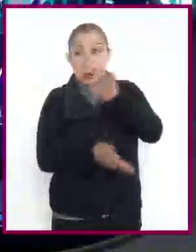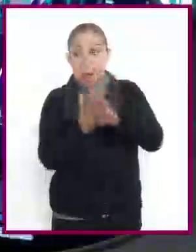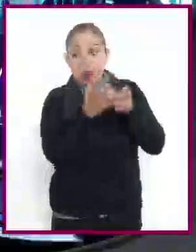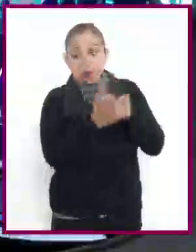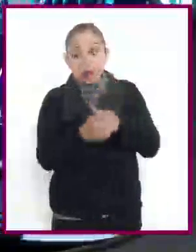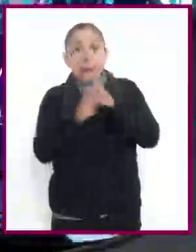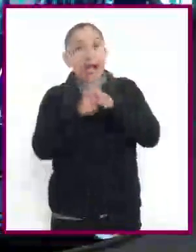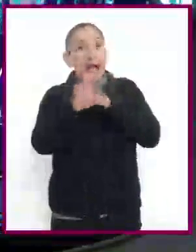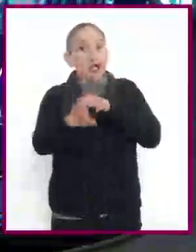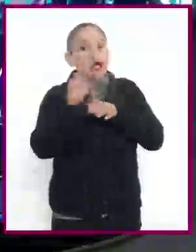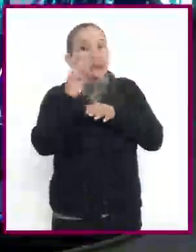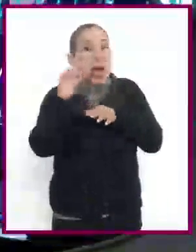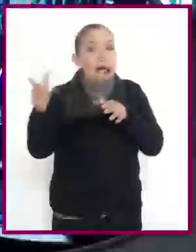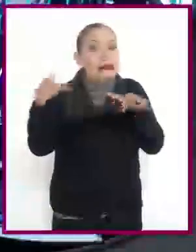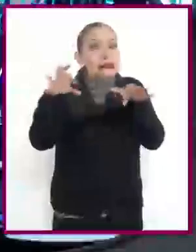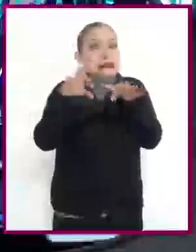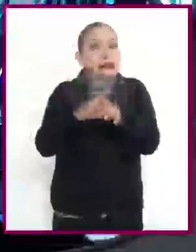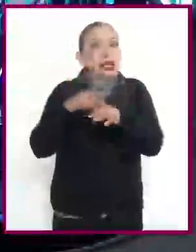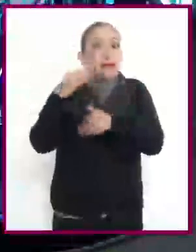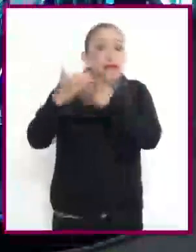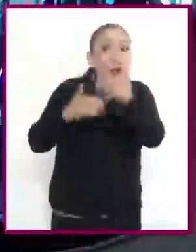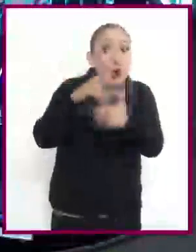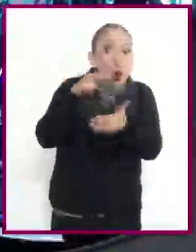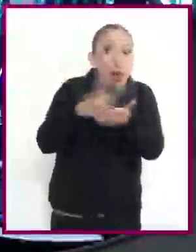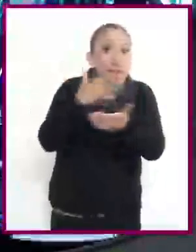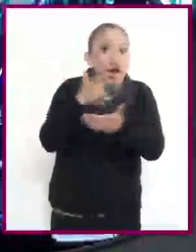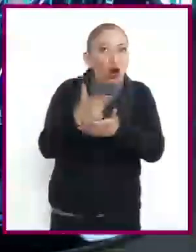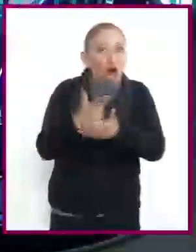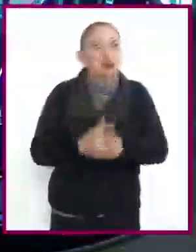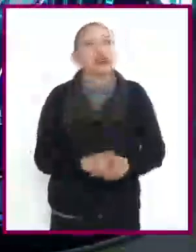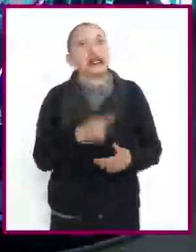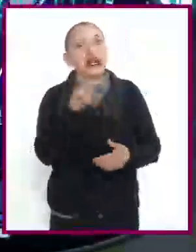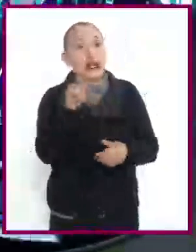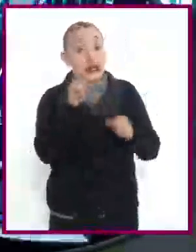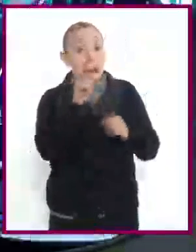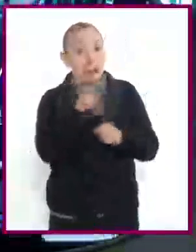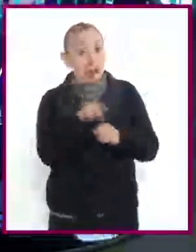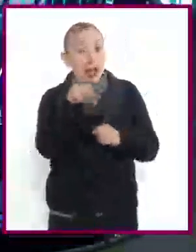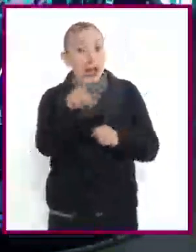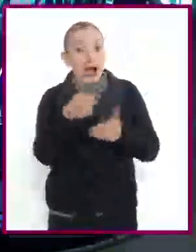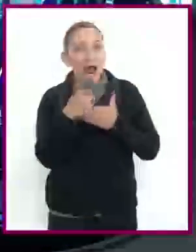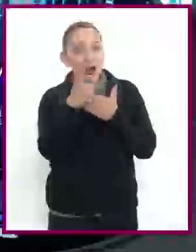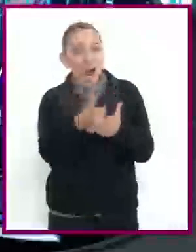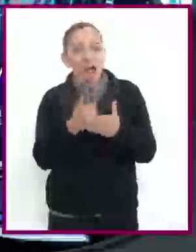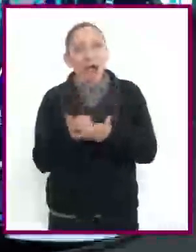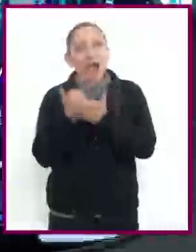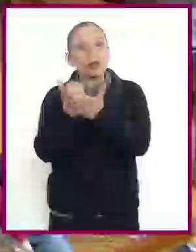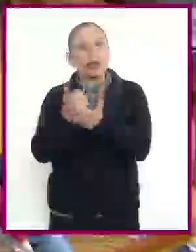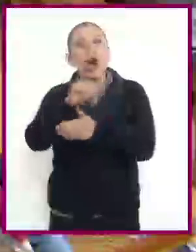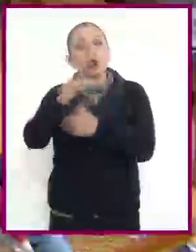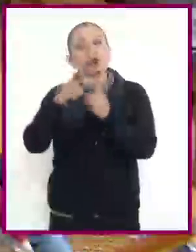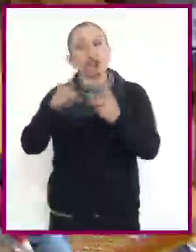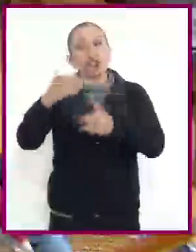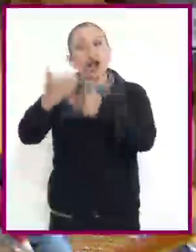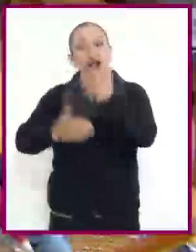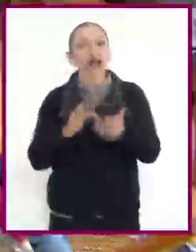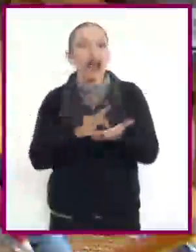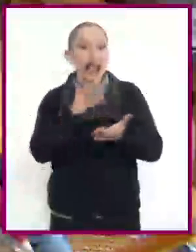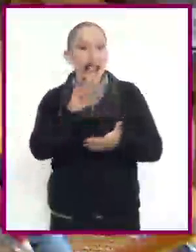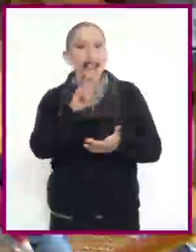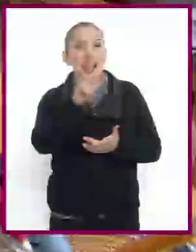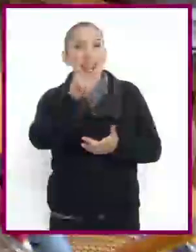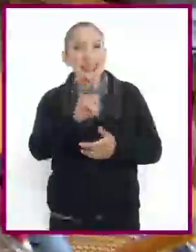contrario, poseen mejores condiciones económicas, más empleos o están cerca de grandes ciudades. Así